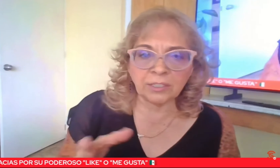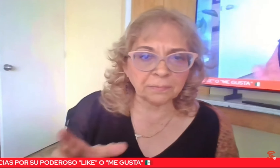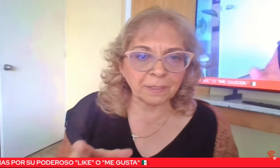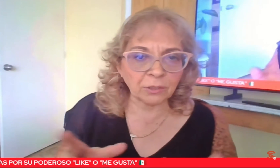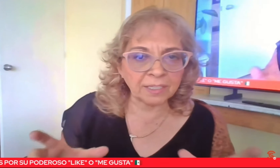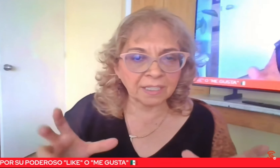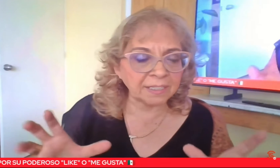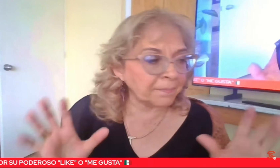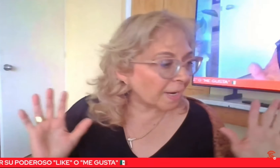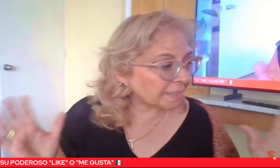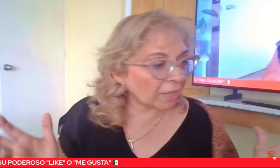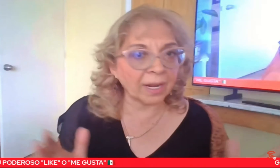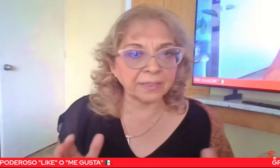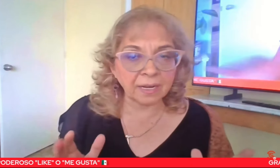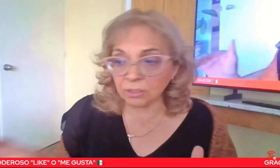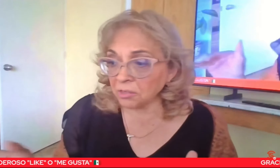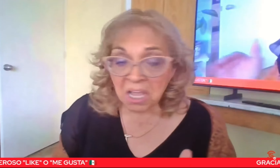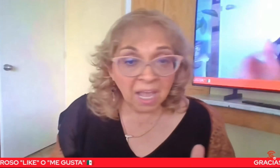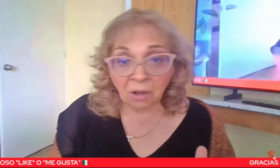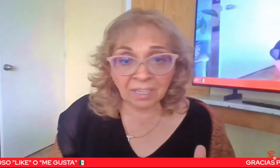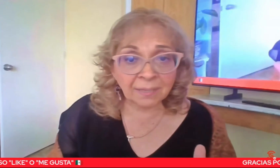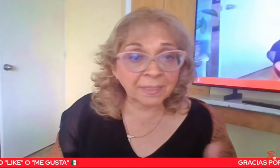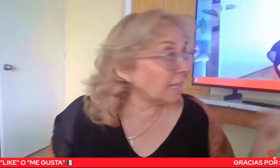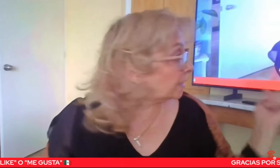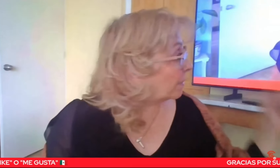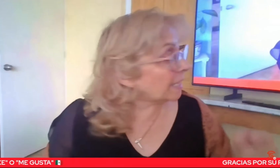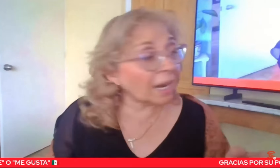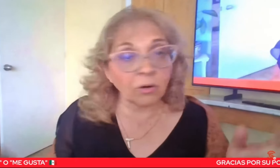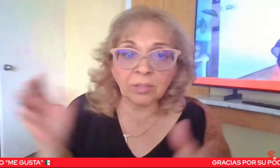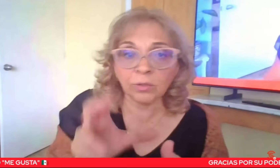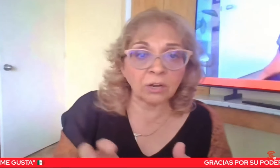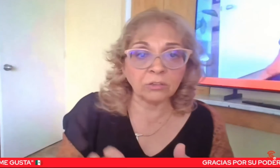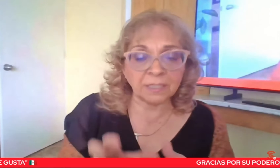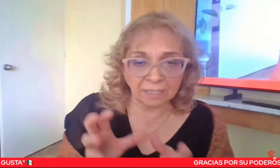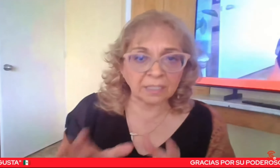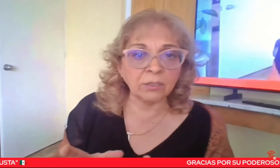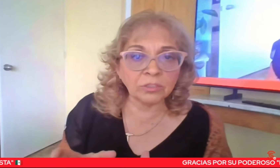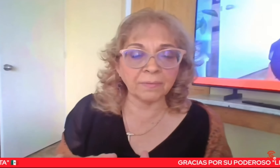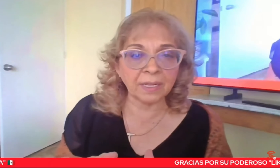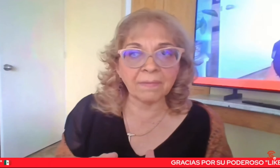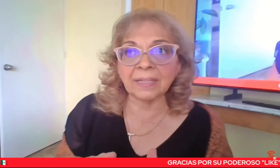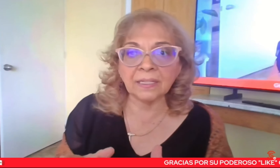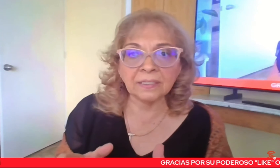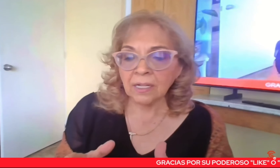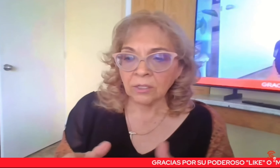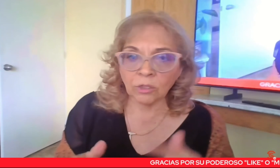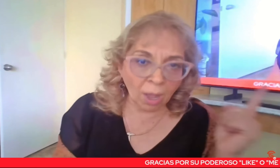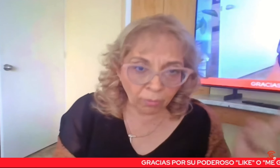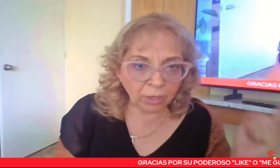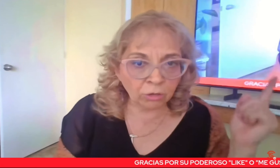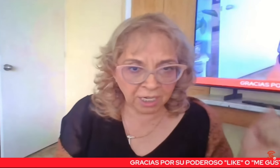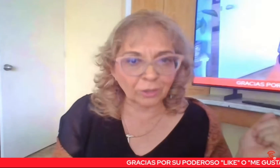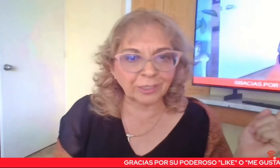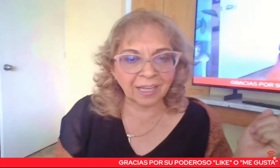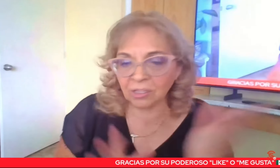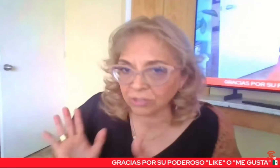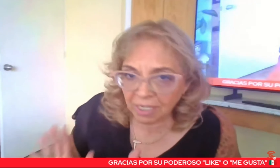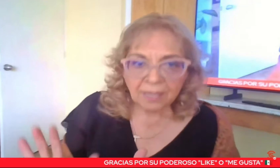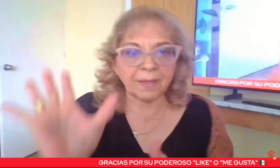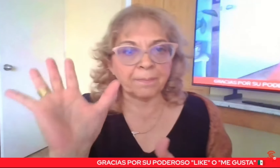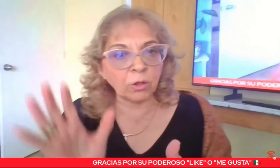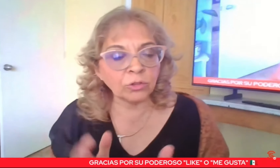estas personas que siempre han estado en la televisión. Ahora se mete el algoritmo, te los mete. Si a ti te gusta ver debates, ¿no? Aunque no sean los de